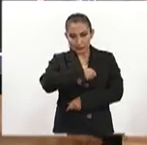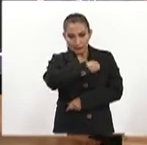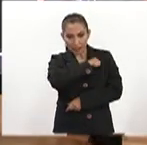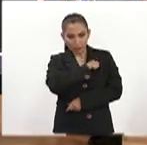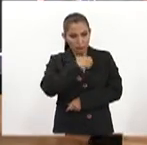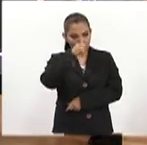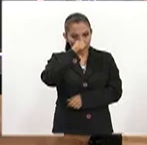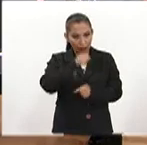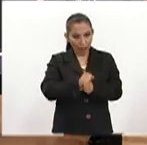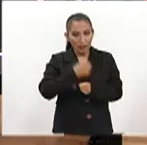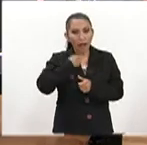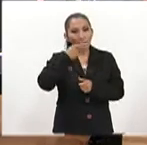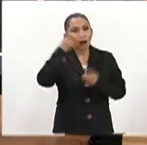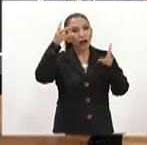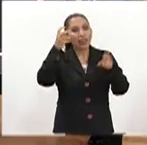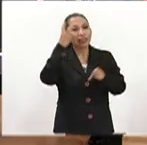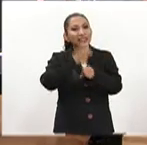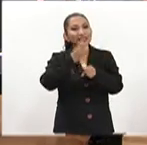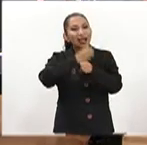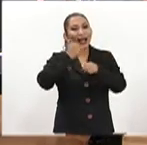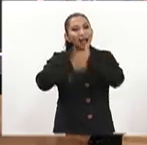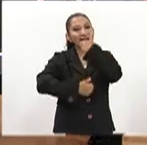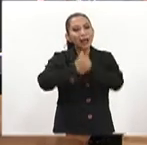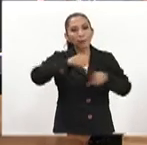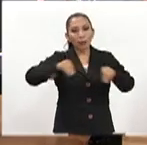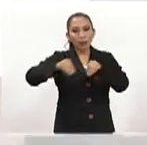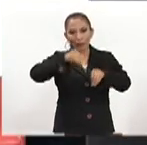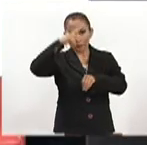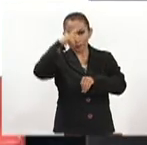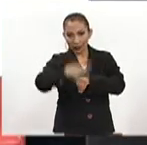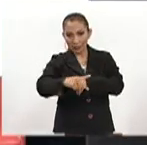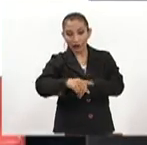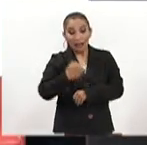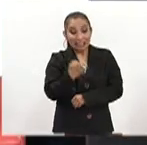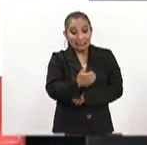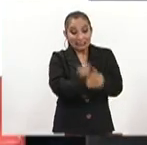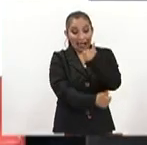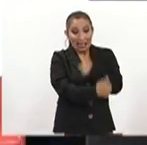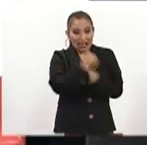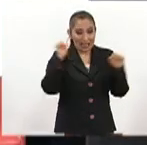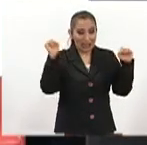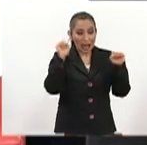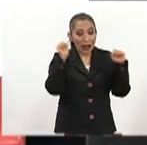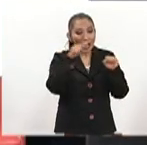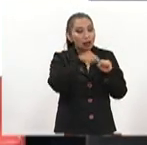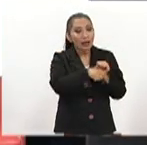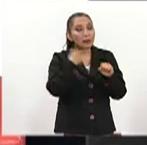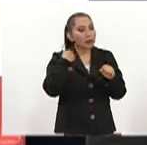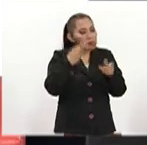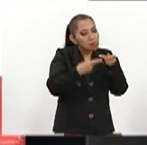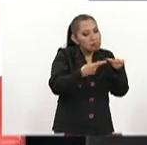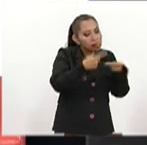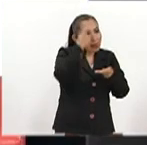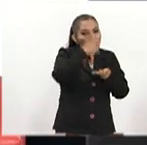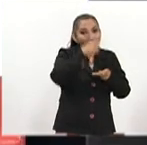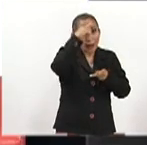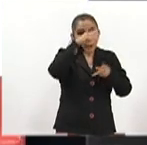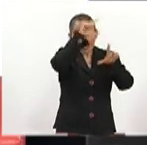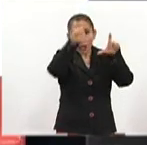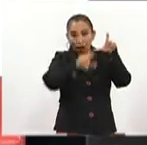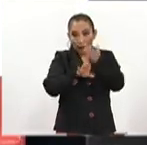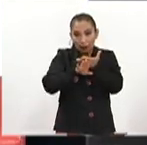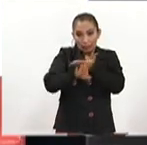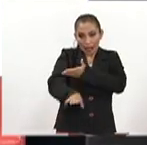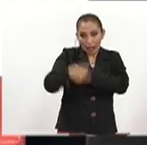Secretaría de Salud, nos habló de la tercera carrera Moviendo a México. Esta carrera se enmarca en la Estrategia Nacional para la Prevención